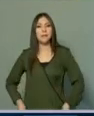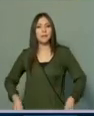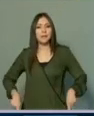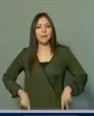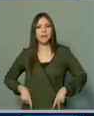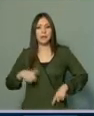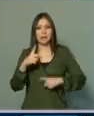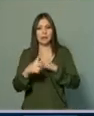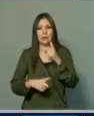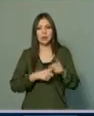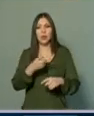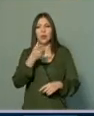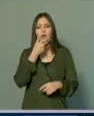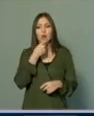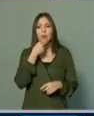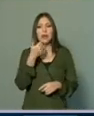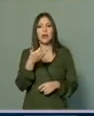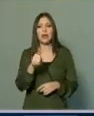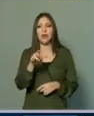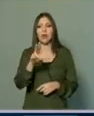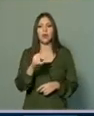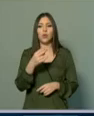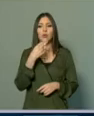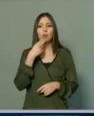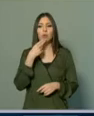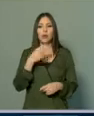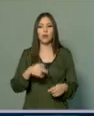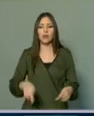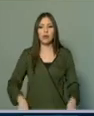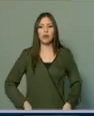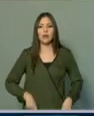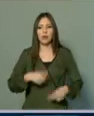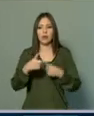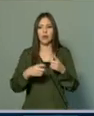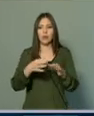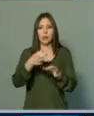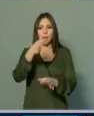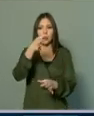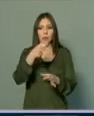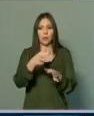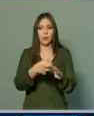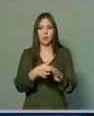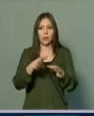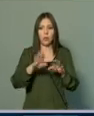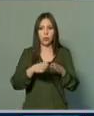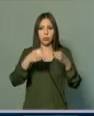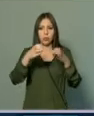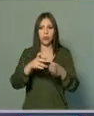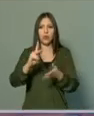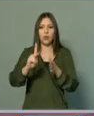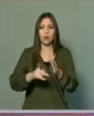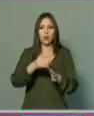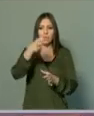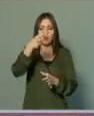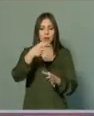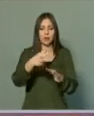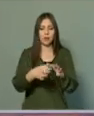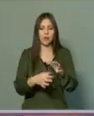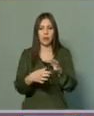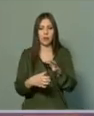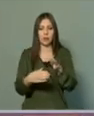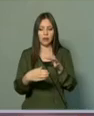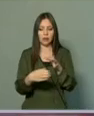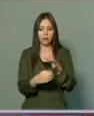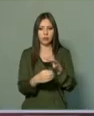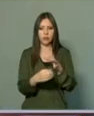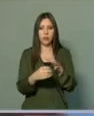sobre todo, se dejó de usar este corte que era como recto y ahora regresan a la parte en la que el jogger. El jogger, ajá, es